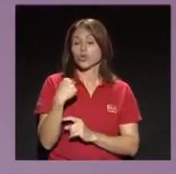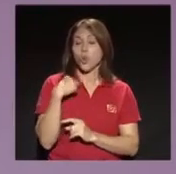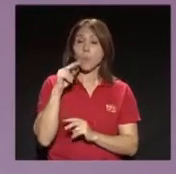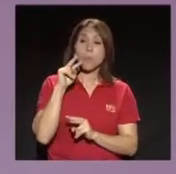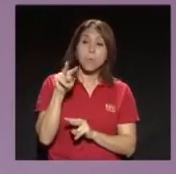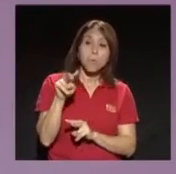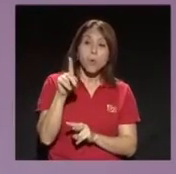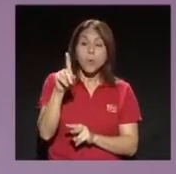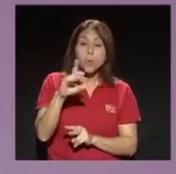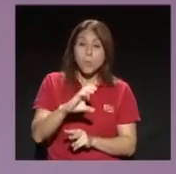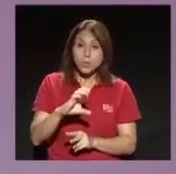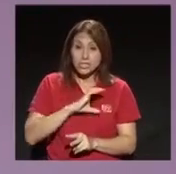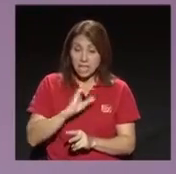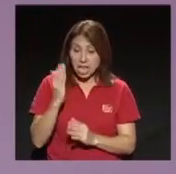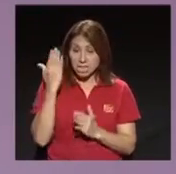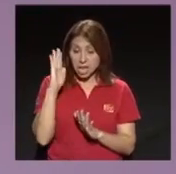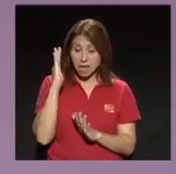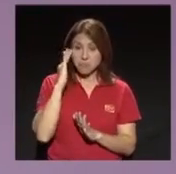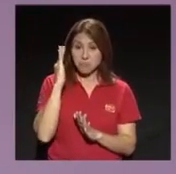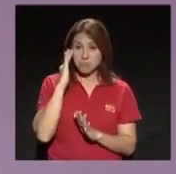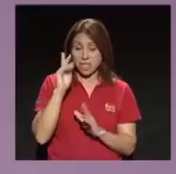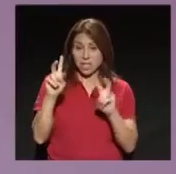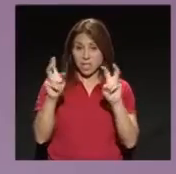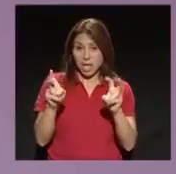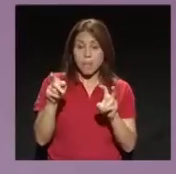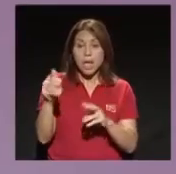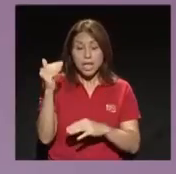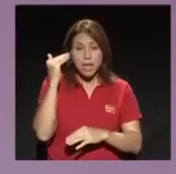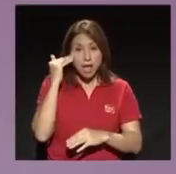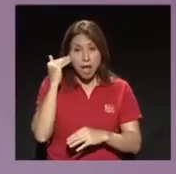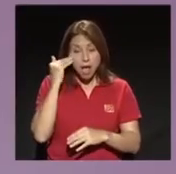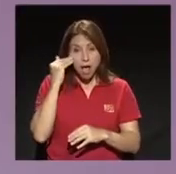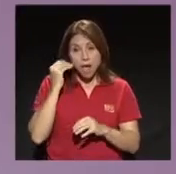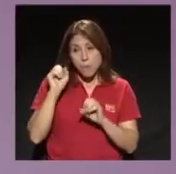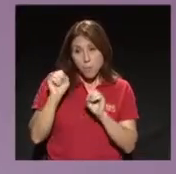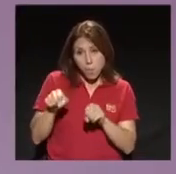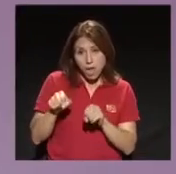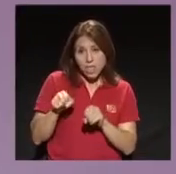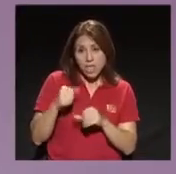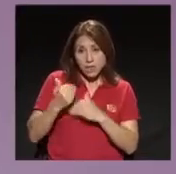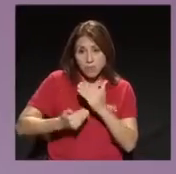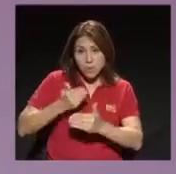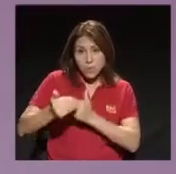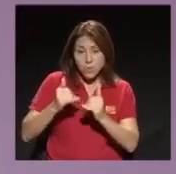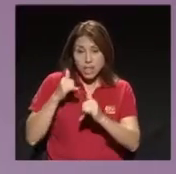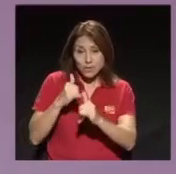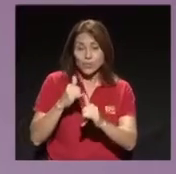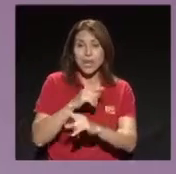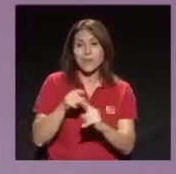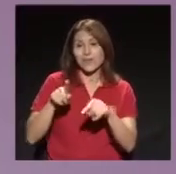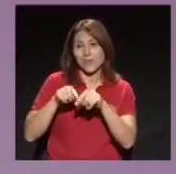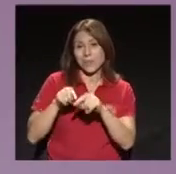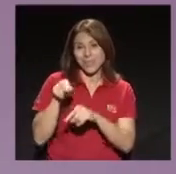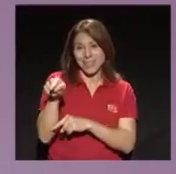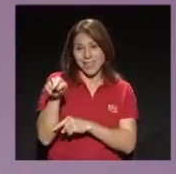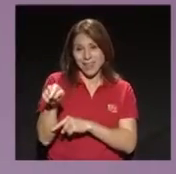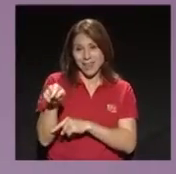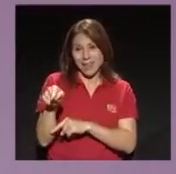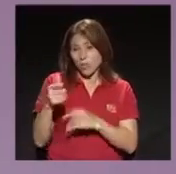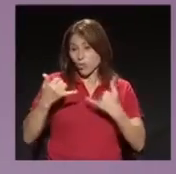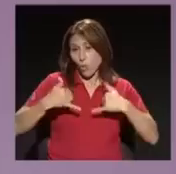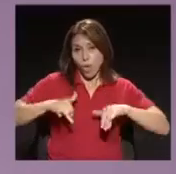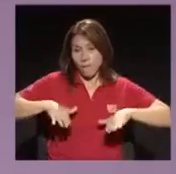sensible al tema y que tiene el conocimiento y puede proceder con una denuncia, pero depende de él, ¿verdad? Todavía no hay una